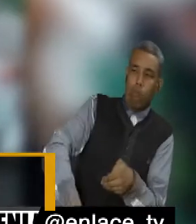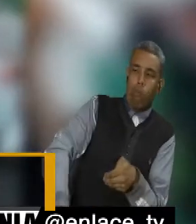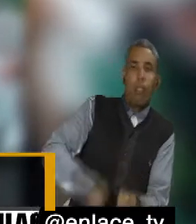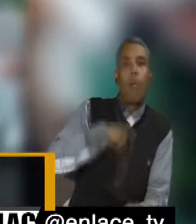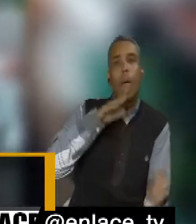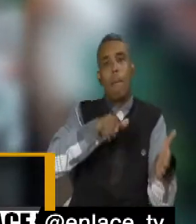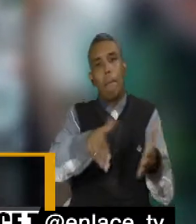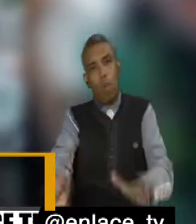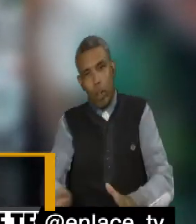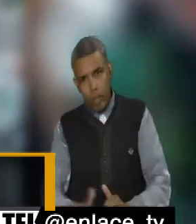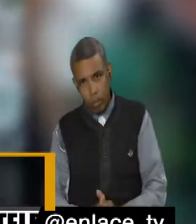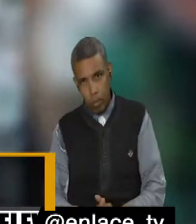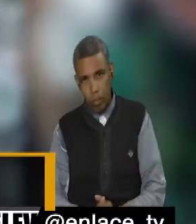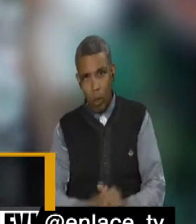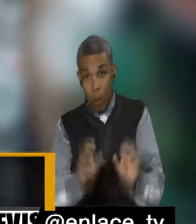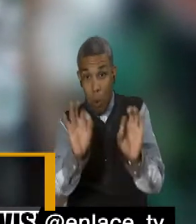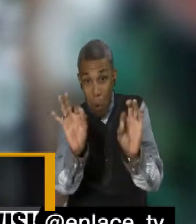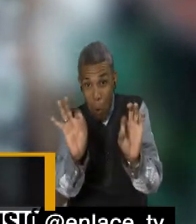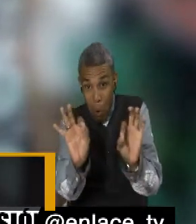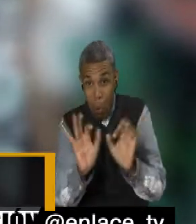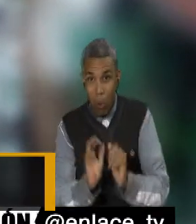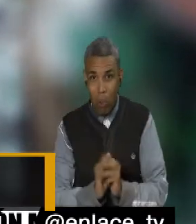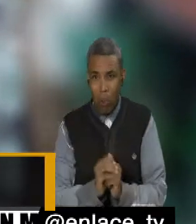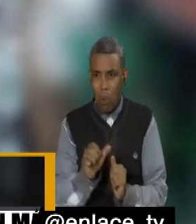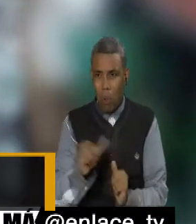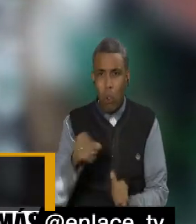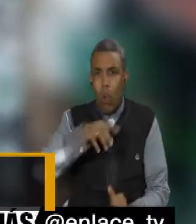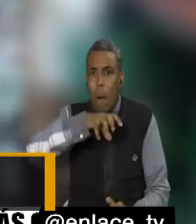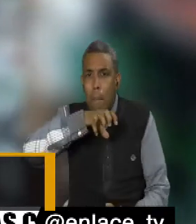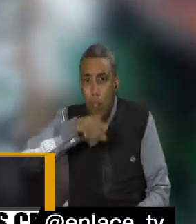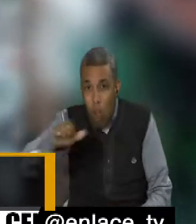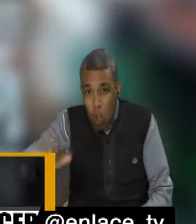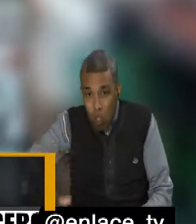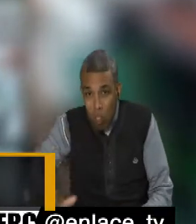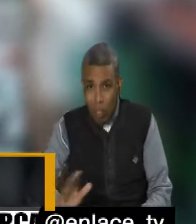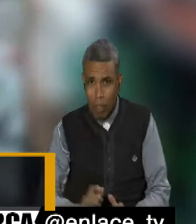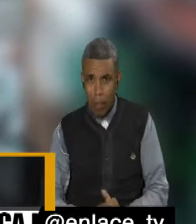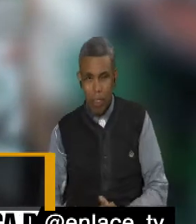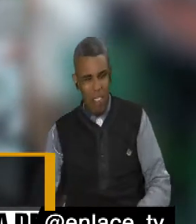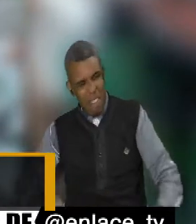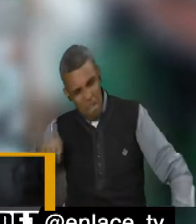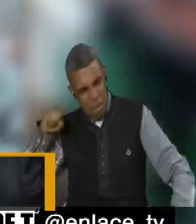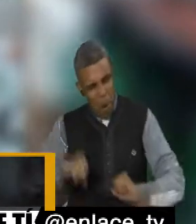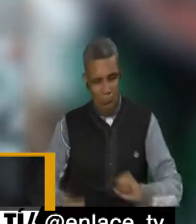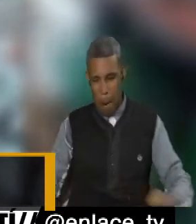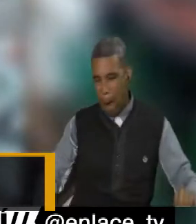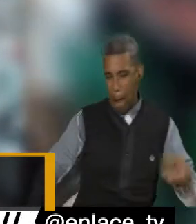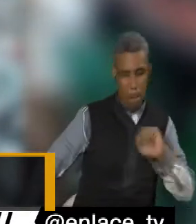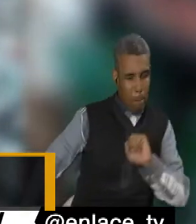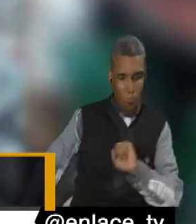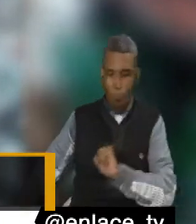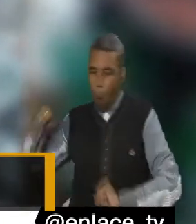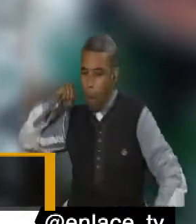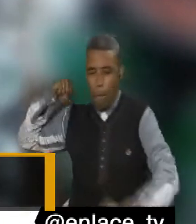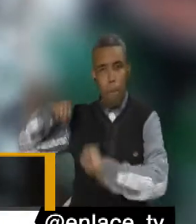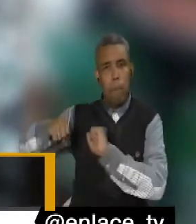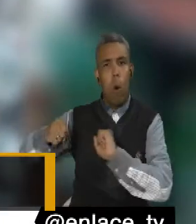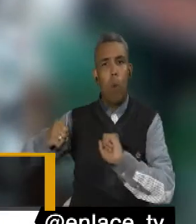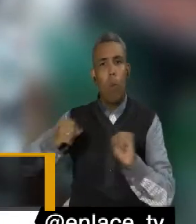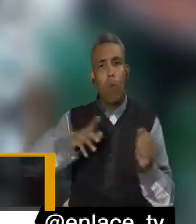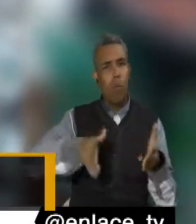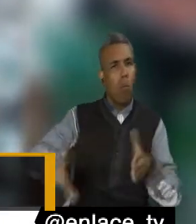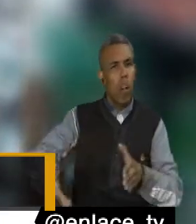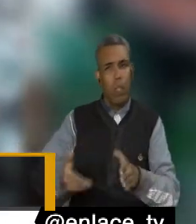Pincher a patadas. Casi siempre matan gatos, no se sabe por qué, pero lo peor y lo más preocupante es que aquí hay